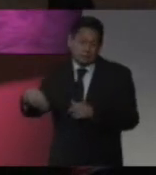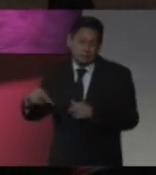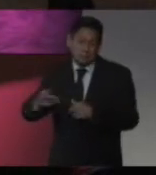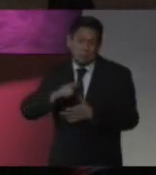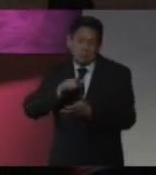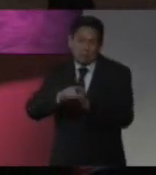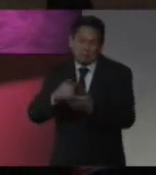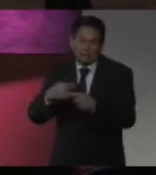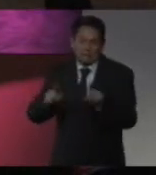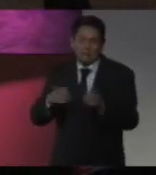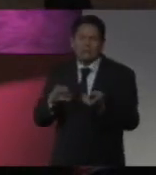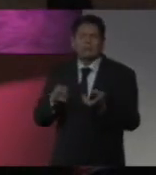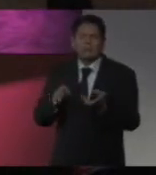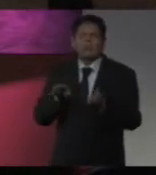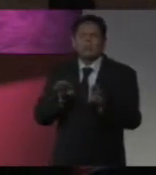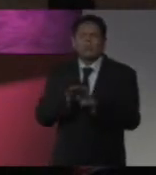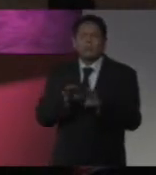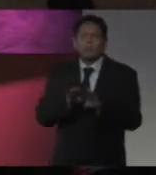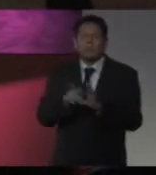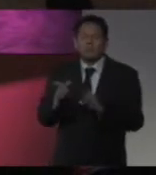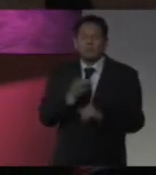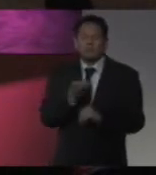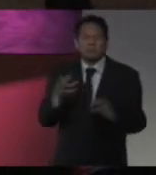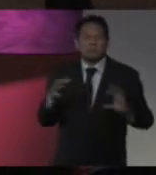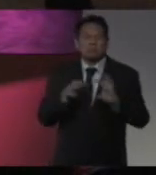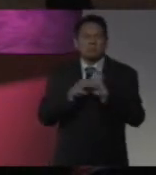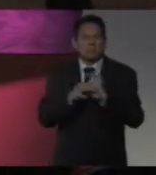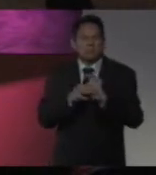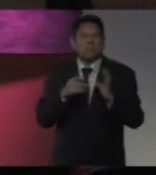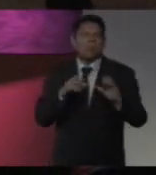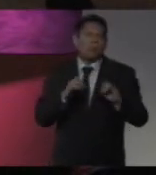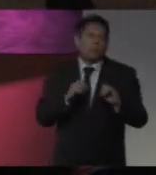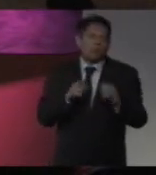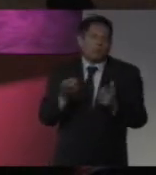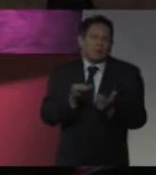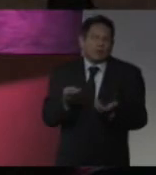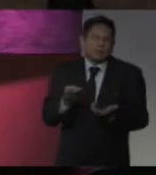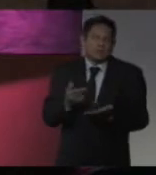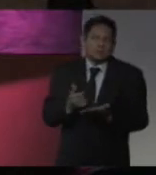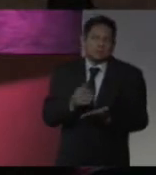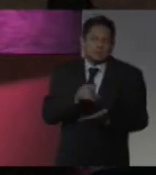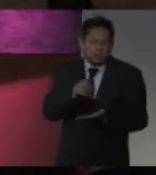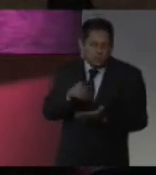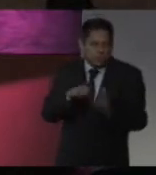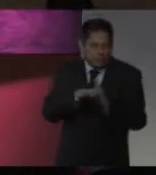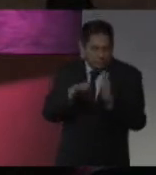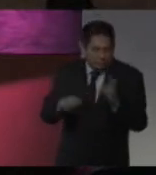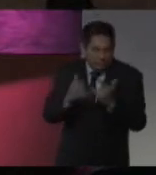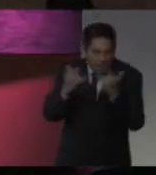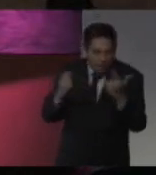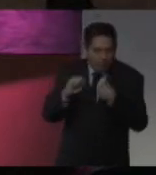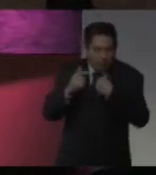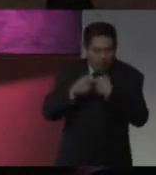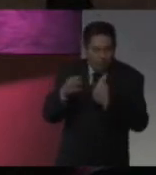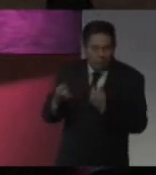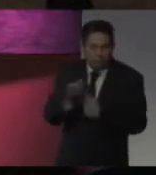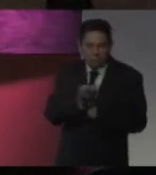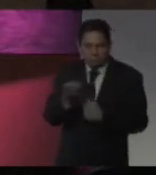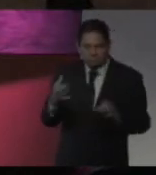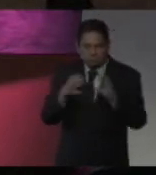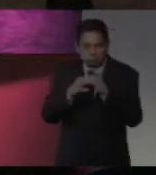¿Cuál es tu opinión con respecto a eso? Pero sobre todo, ¿qué alternativas exitosas de las comunidades conoces tú que hayan podido